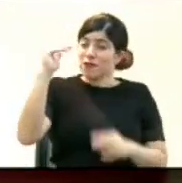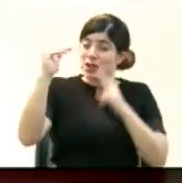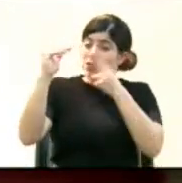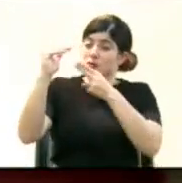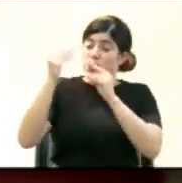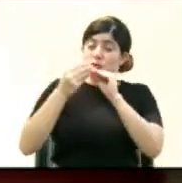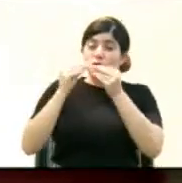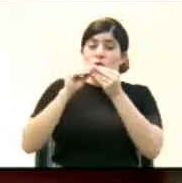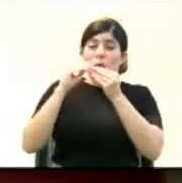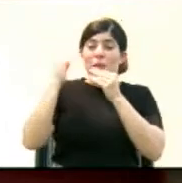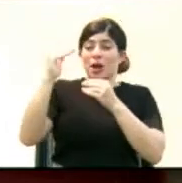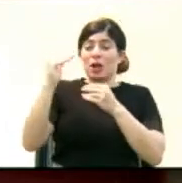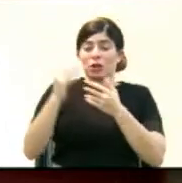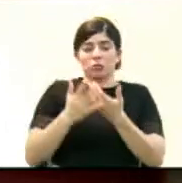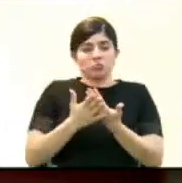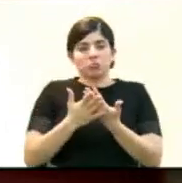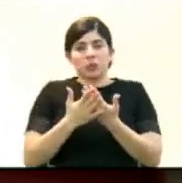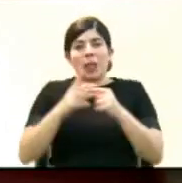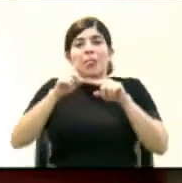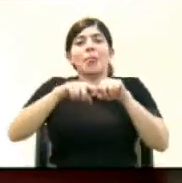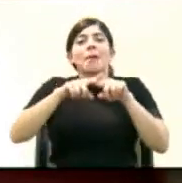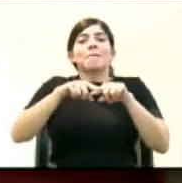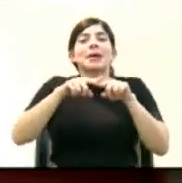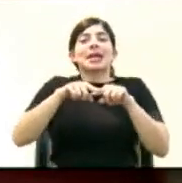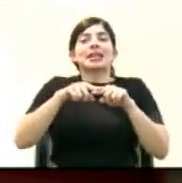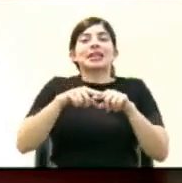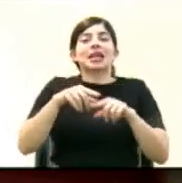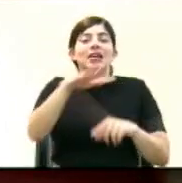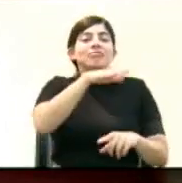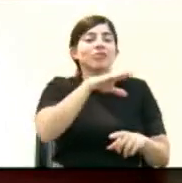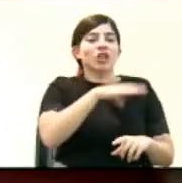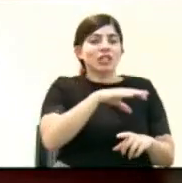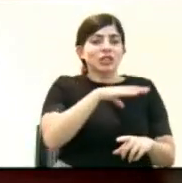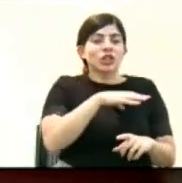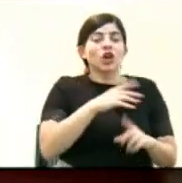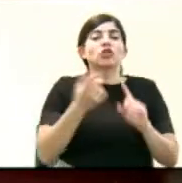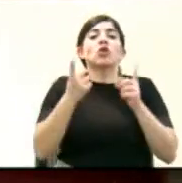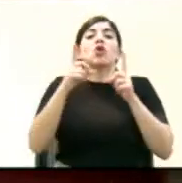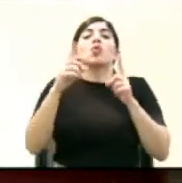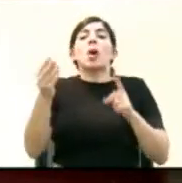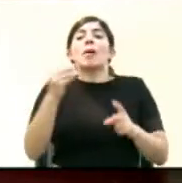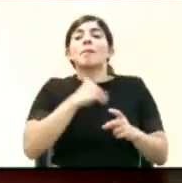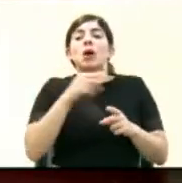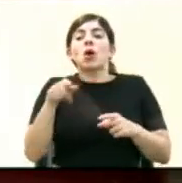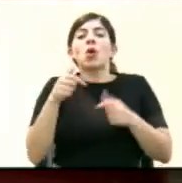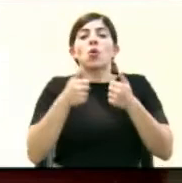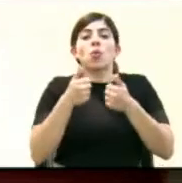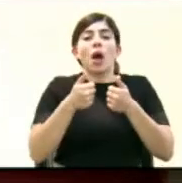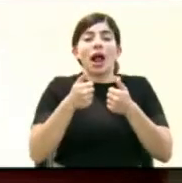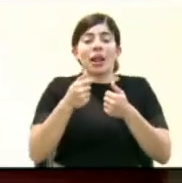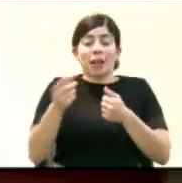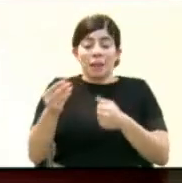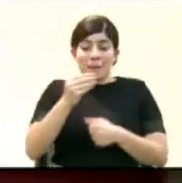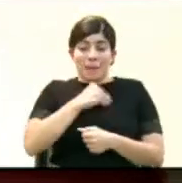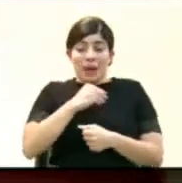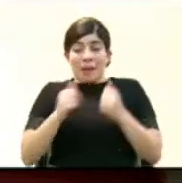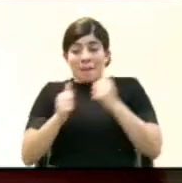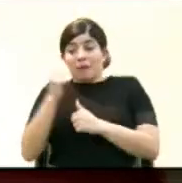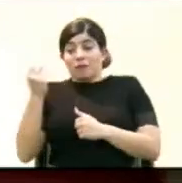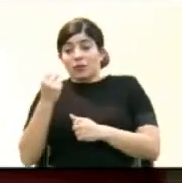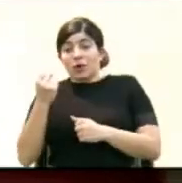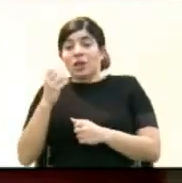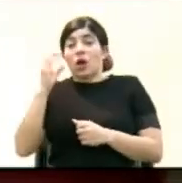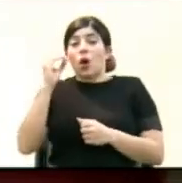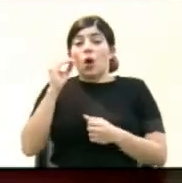exacto, depende de varias condiciones. La contagiosidad de las cepas, por ejemplo, con cepas menos contagiosas se puede alcanzar una inmunidad